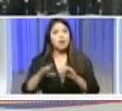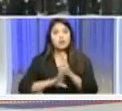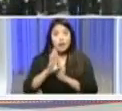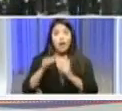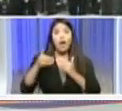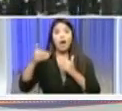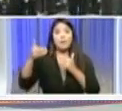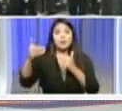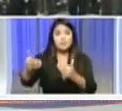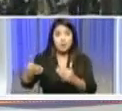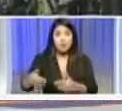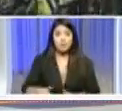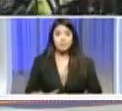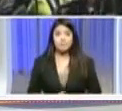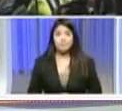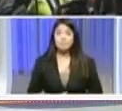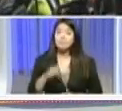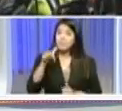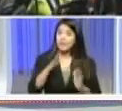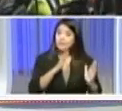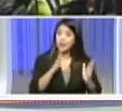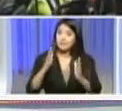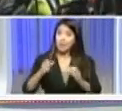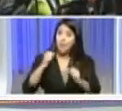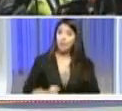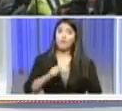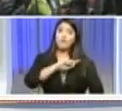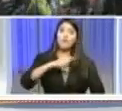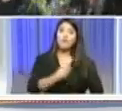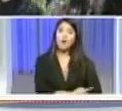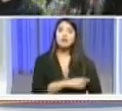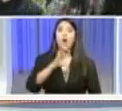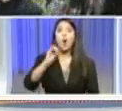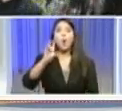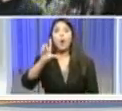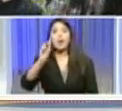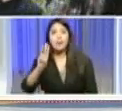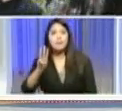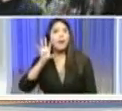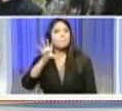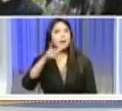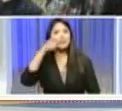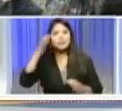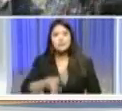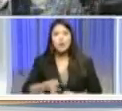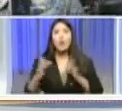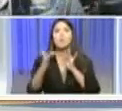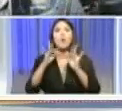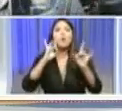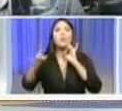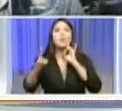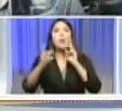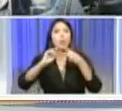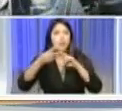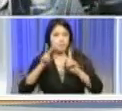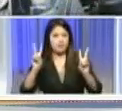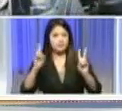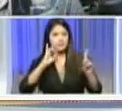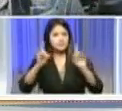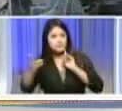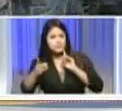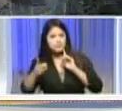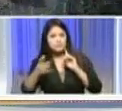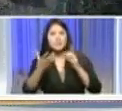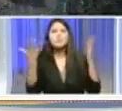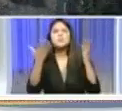avancemos en esta etapa con más fuerza, con la OLP, con Patria Segura, con los cuadrantes de paz. La